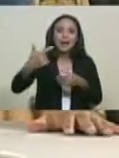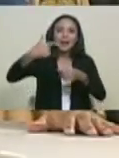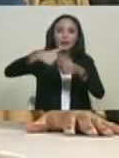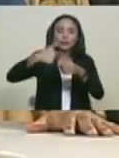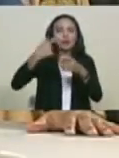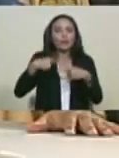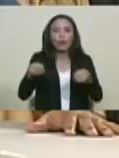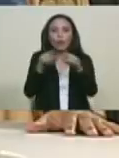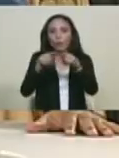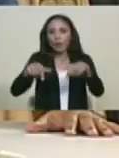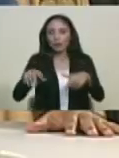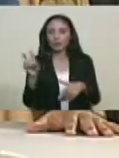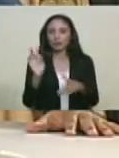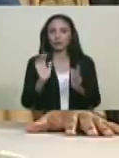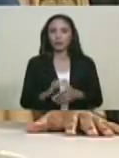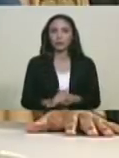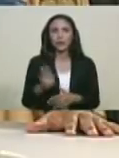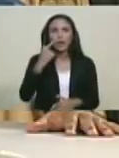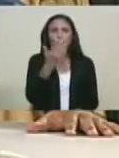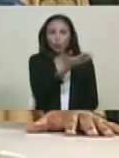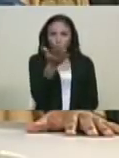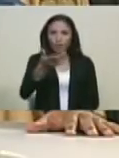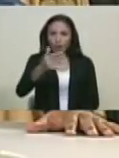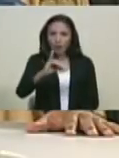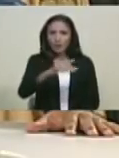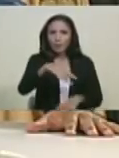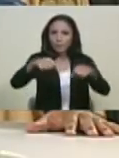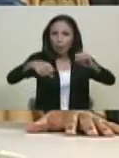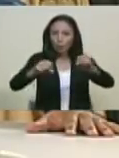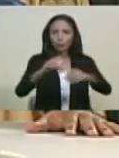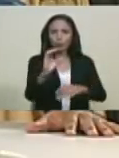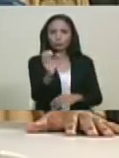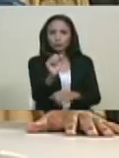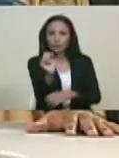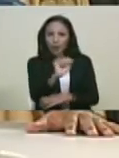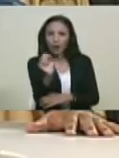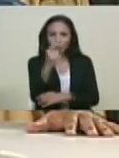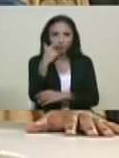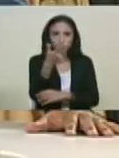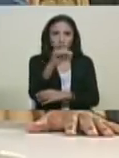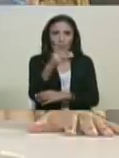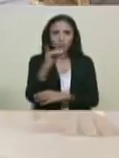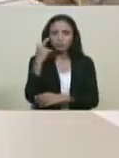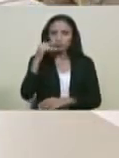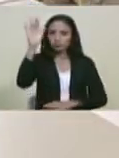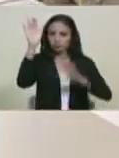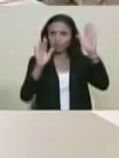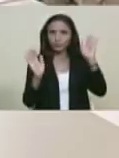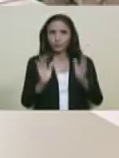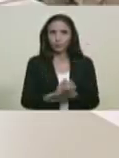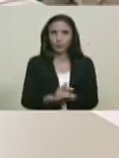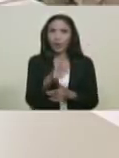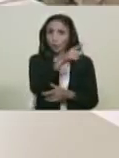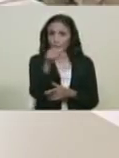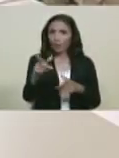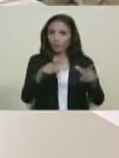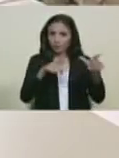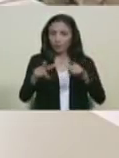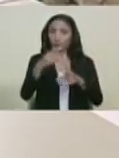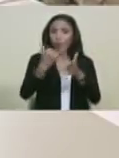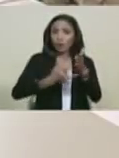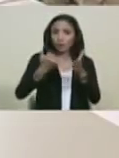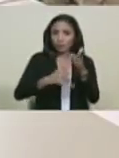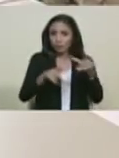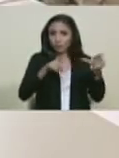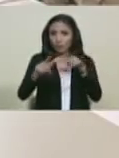quien es de los que están aquí presente tiene una moto un vehículo algo levante en la mano ustedes se inscribieron quién de los que está aquí